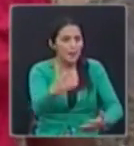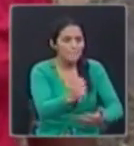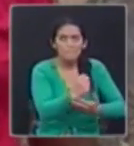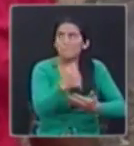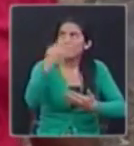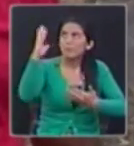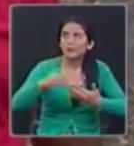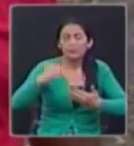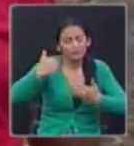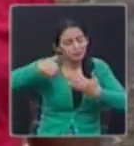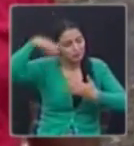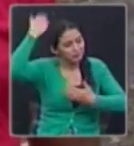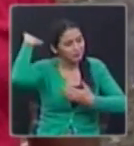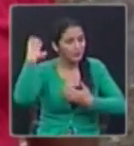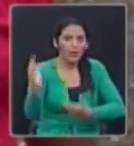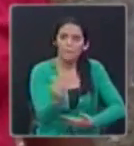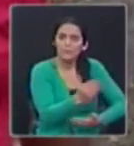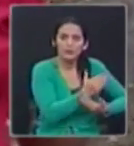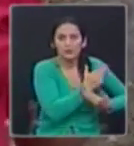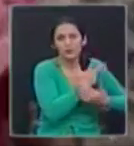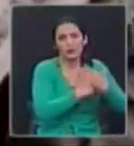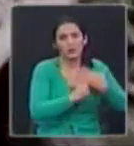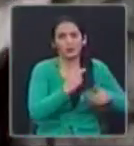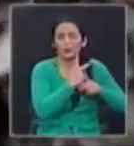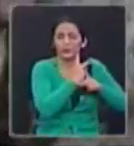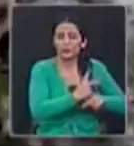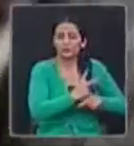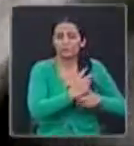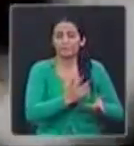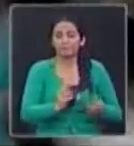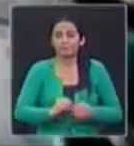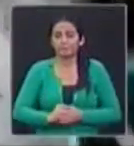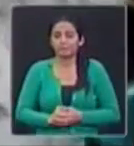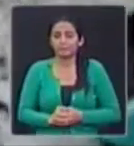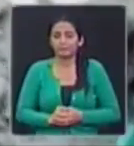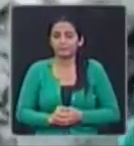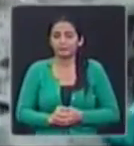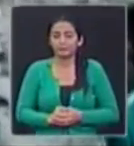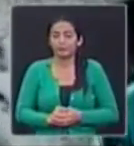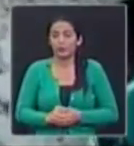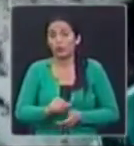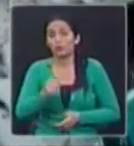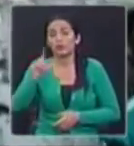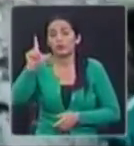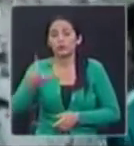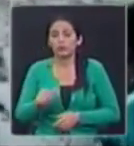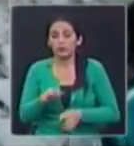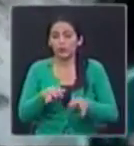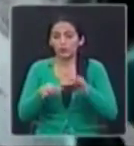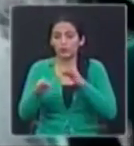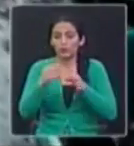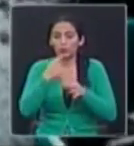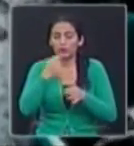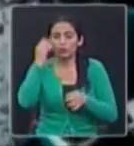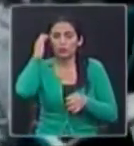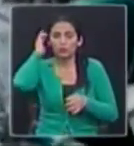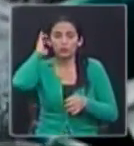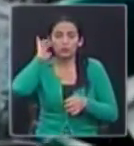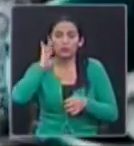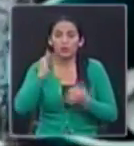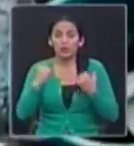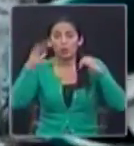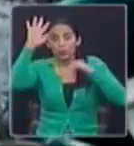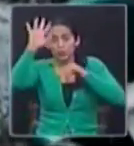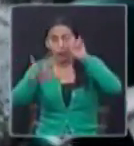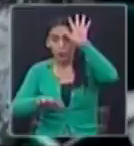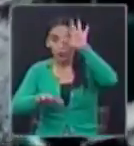dejar que se vayan las cosas, me prefería a mis niñas, y eso fue lo que me sucedió. Otro morador señaló que las lluvias registradas en estos últimos días ha